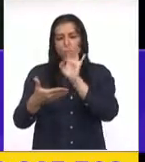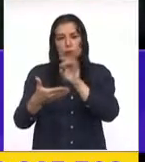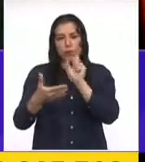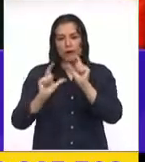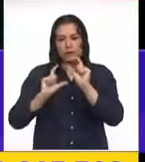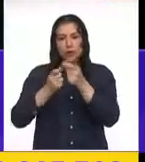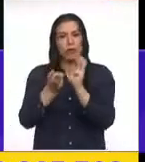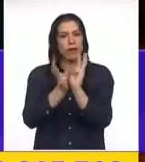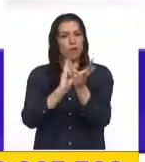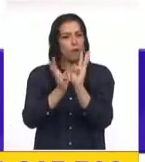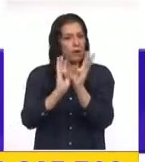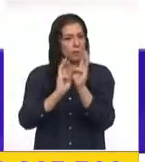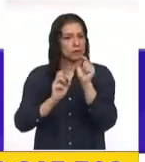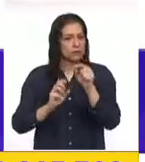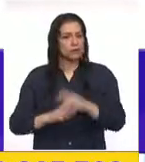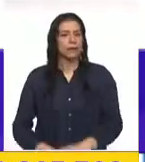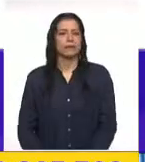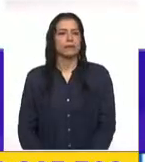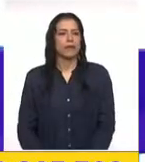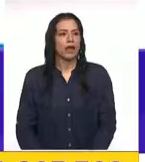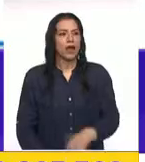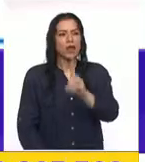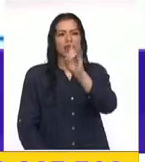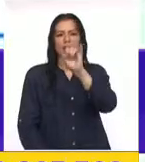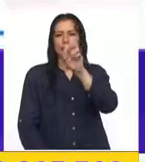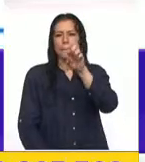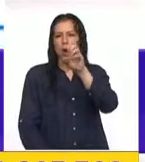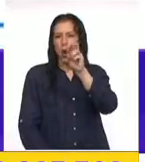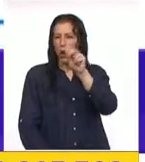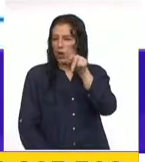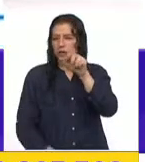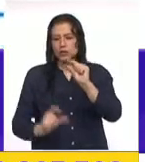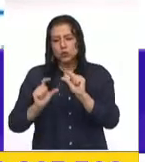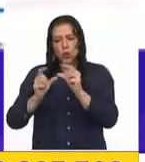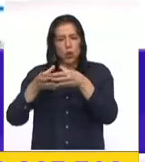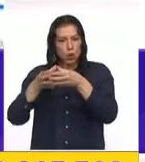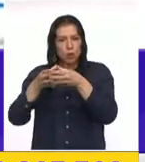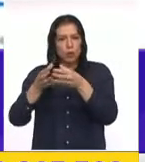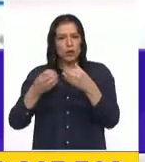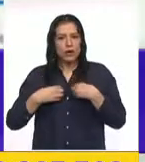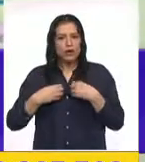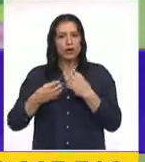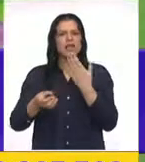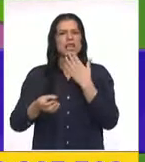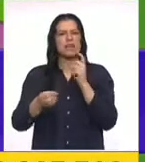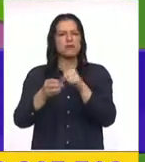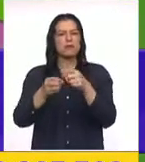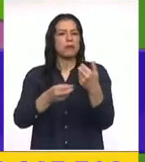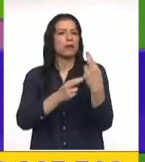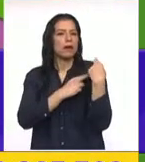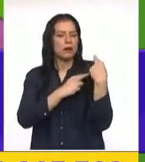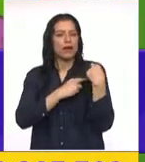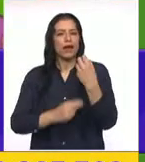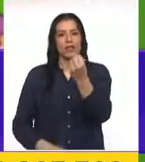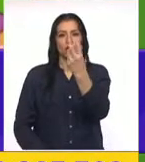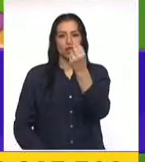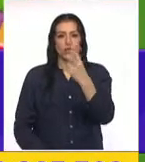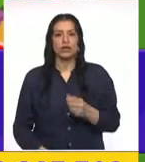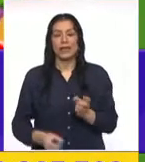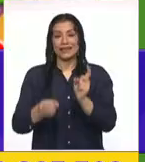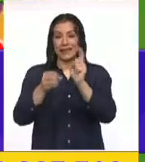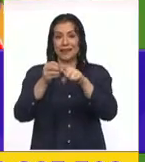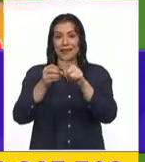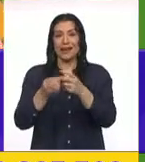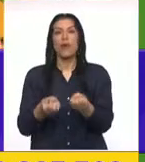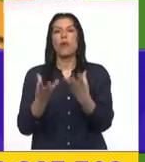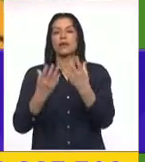grupo de WhatsApp. Deep Porn es el nombre del grupo que tiene 12 administradores y 255 personas